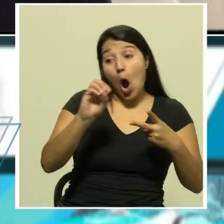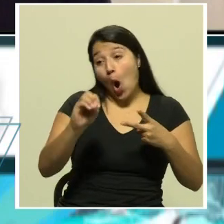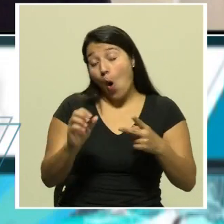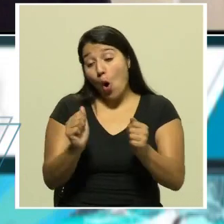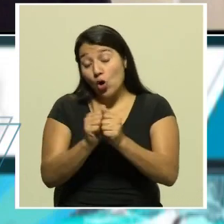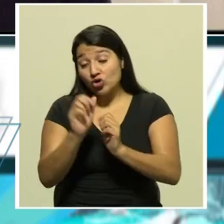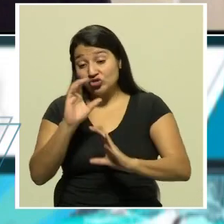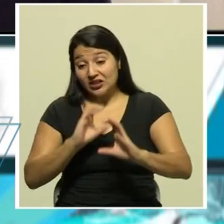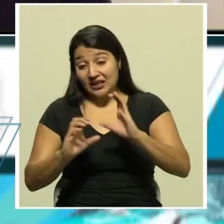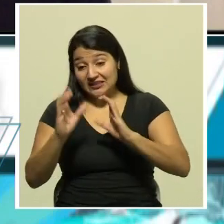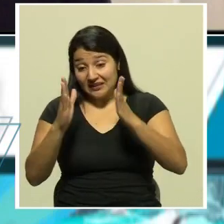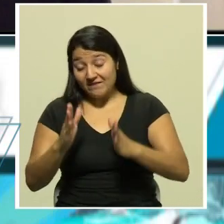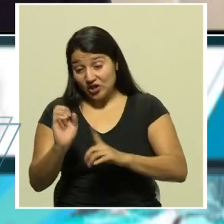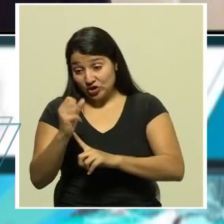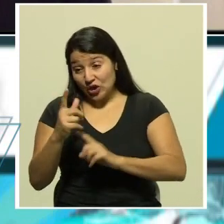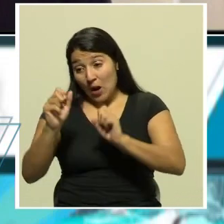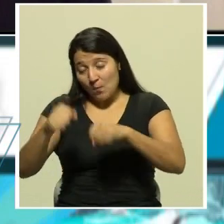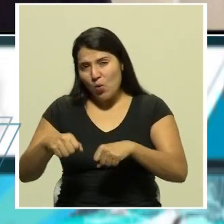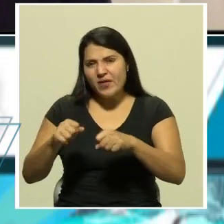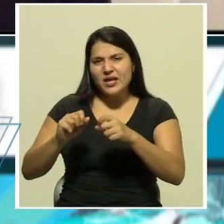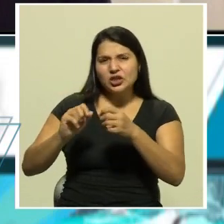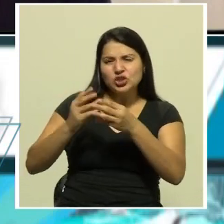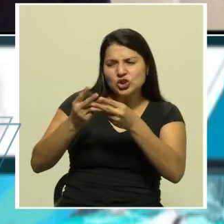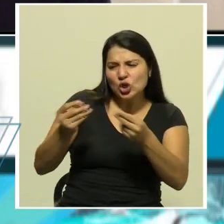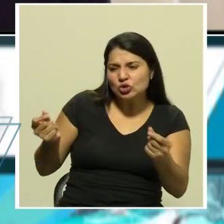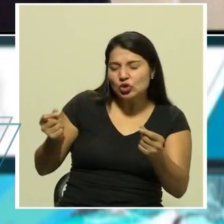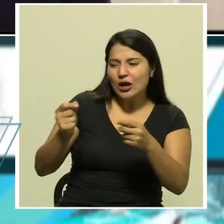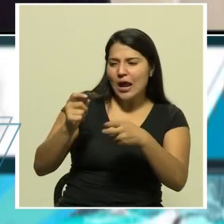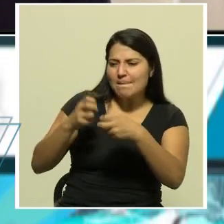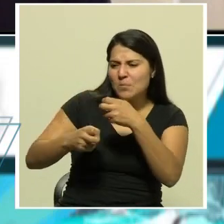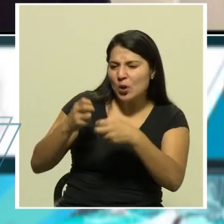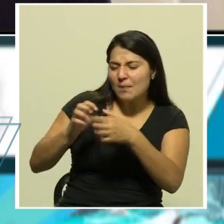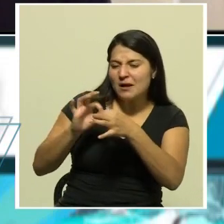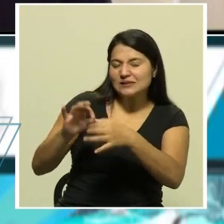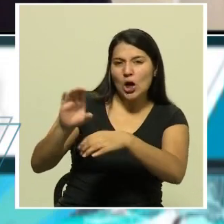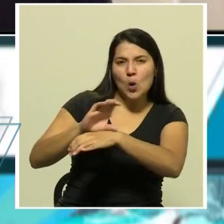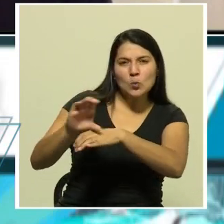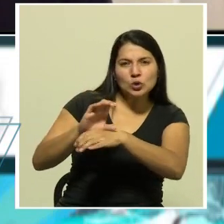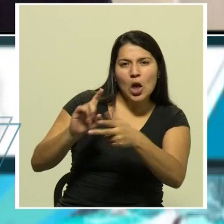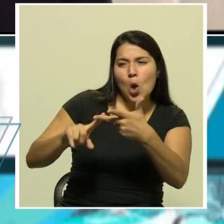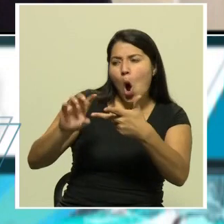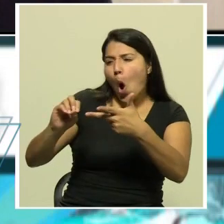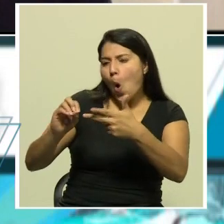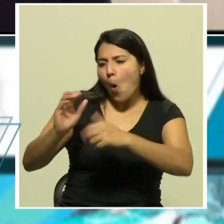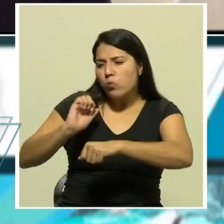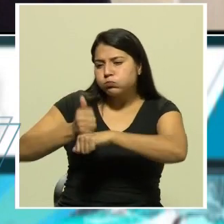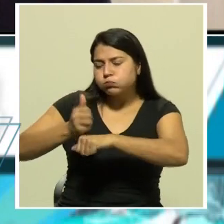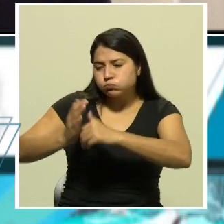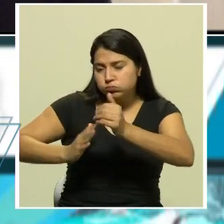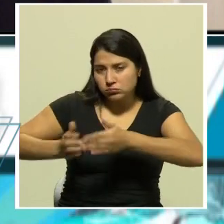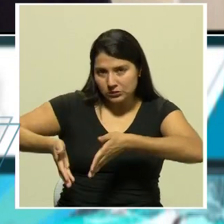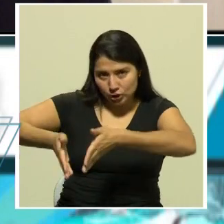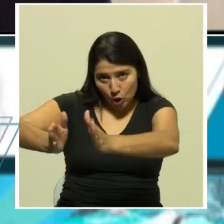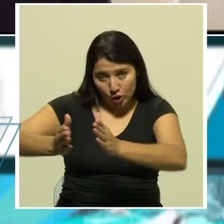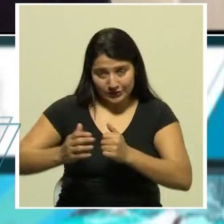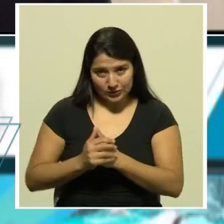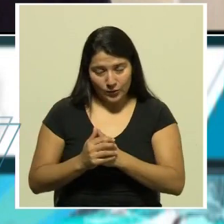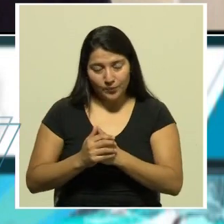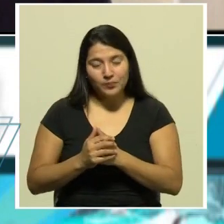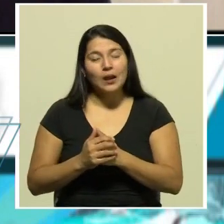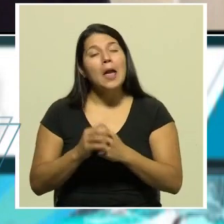computadora o en una carretera, el trazado de una carretera. Quizás un elemento para ver